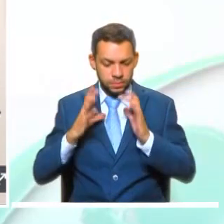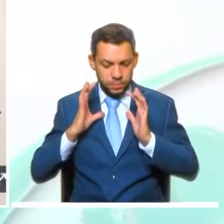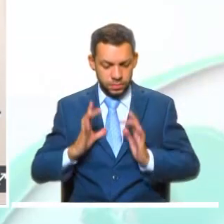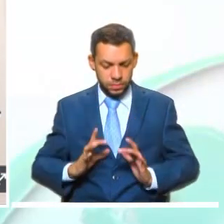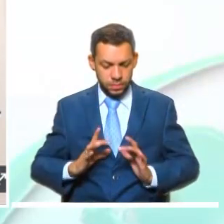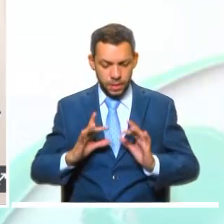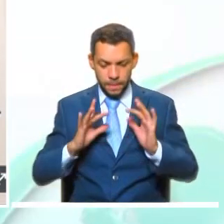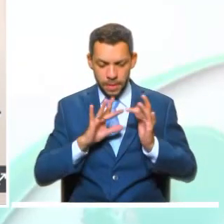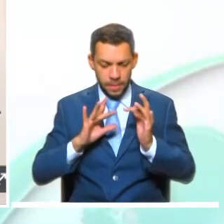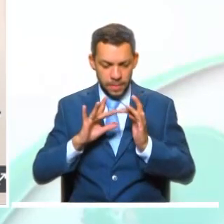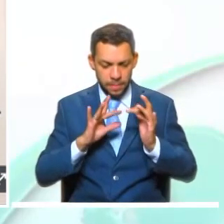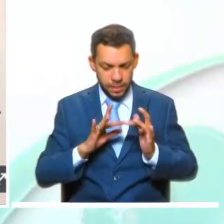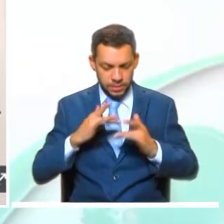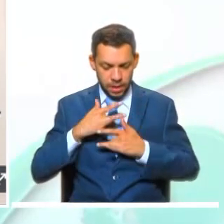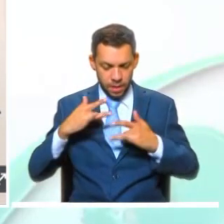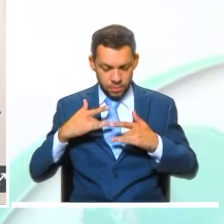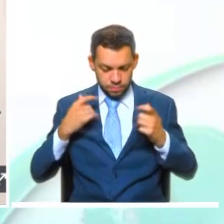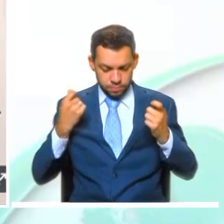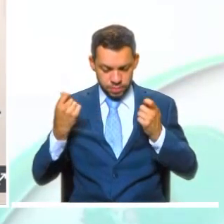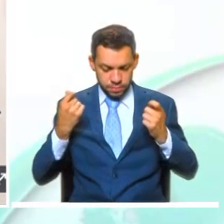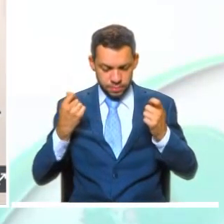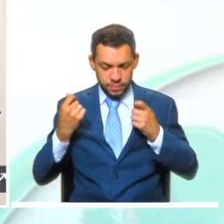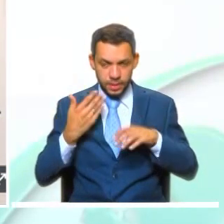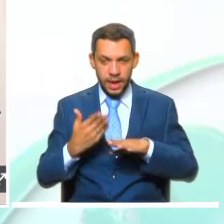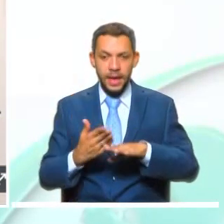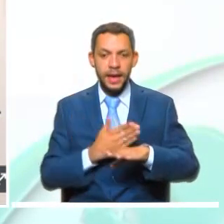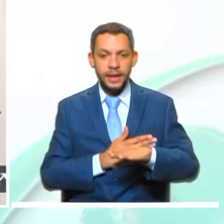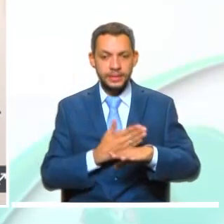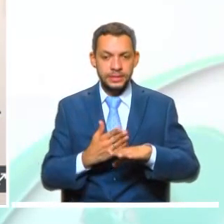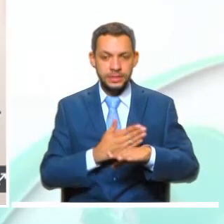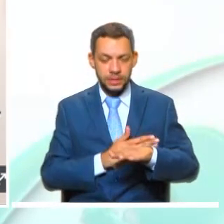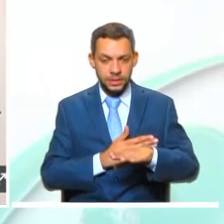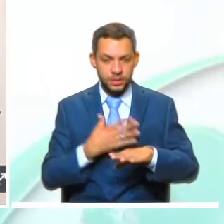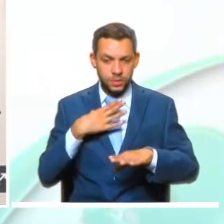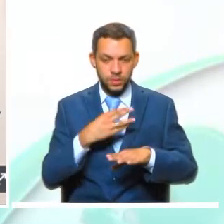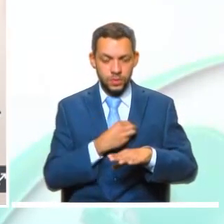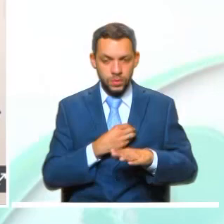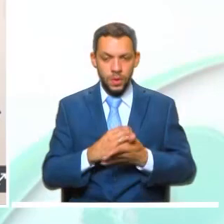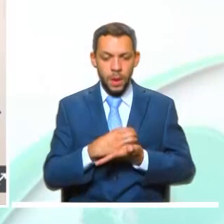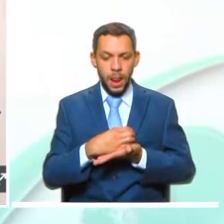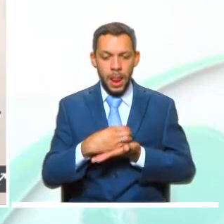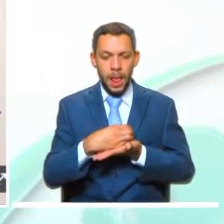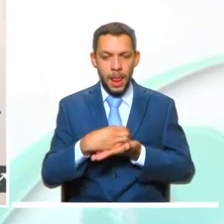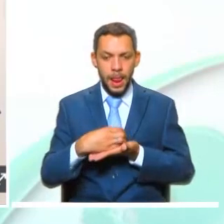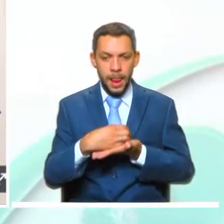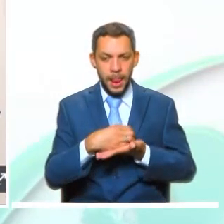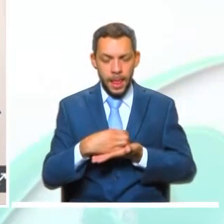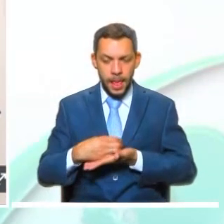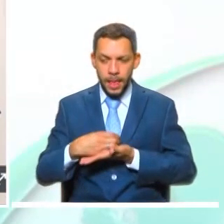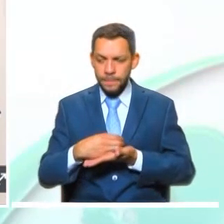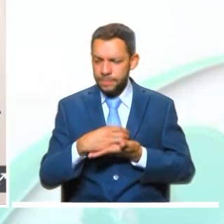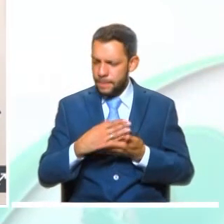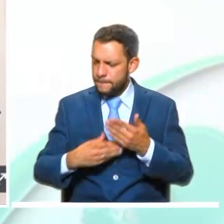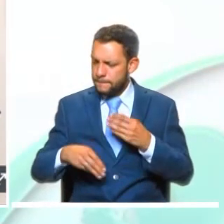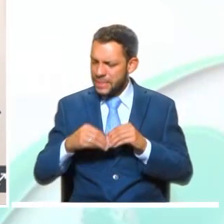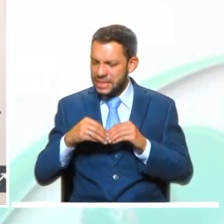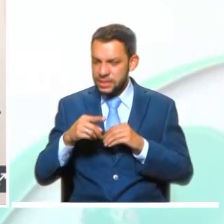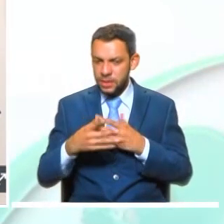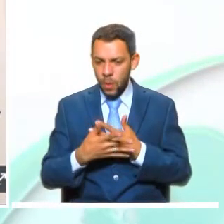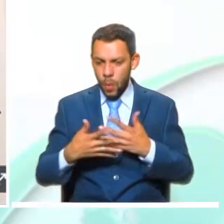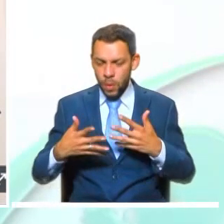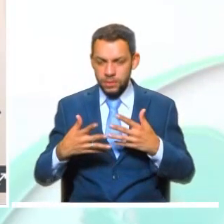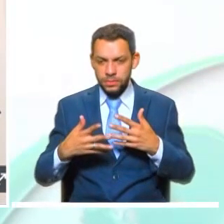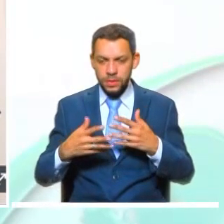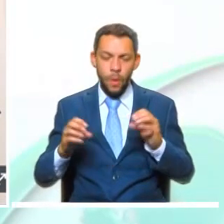todos éramos médicos ortodoxos pero antes de uno llegar a un biológico que son medicamentos de alta generación de última